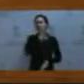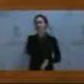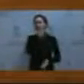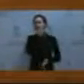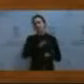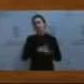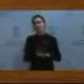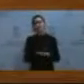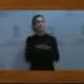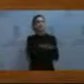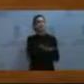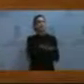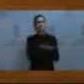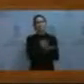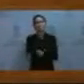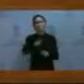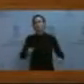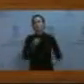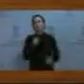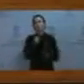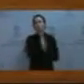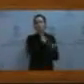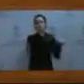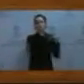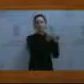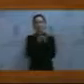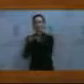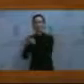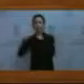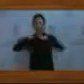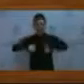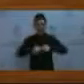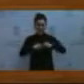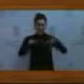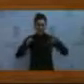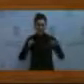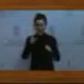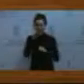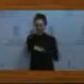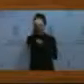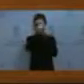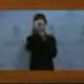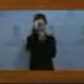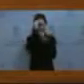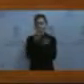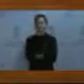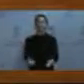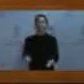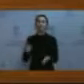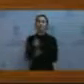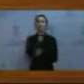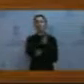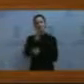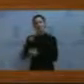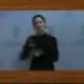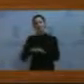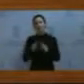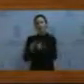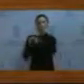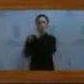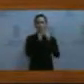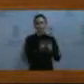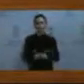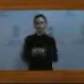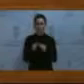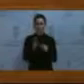para pedirles a los portavoces de todos los grupos de esta Cámara que tomen en consideración también la propuesta del Partido Popular de unificar esta